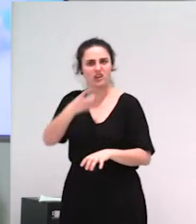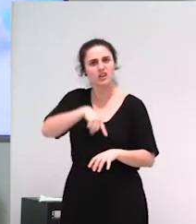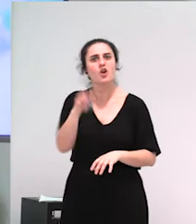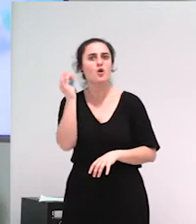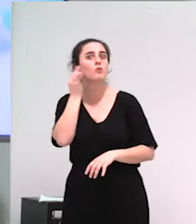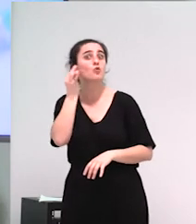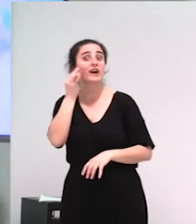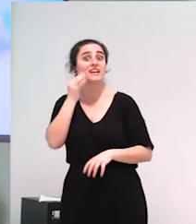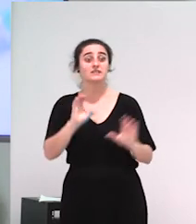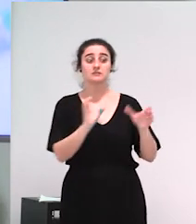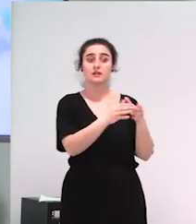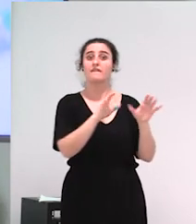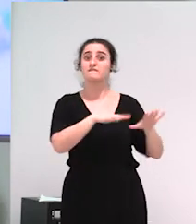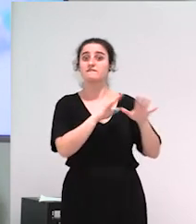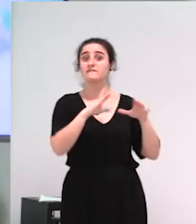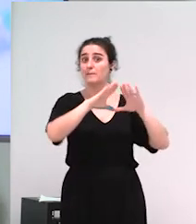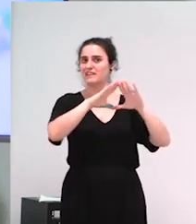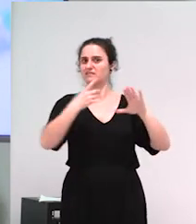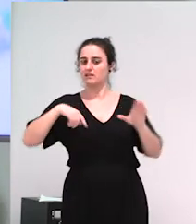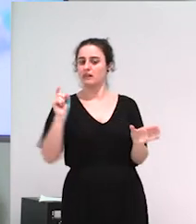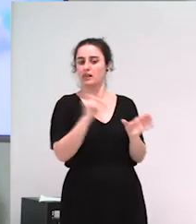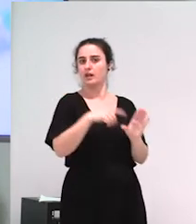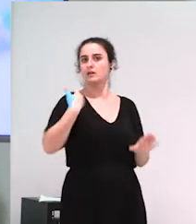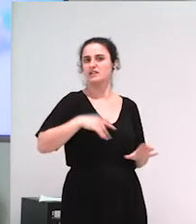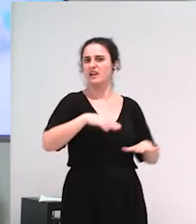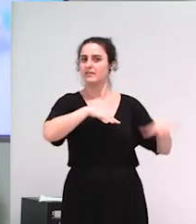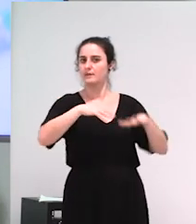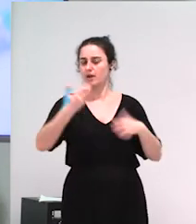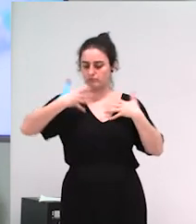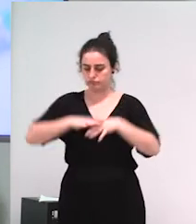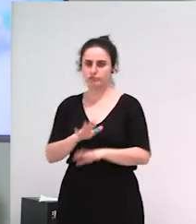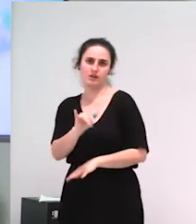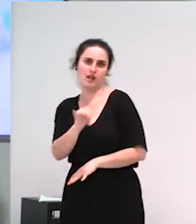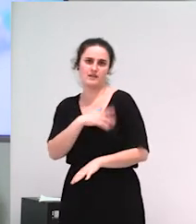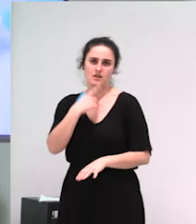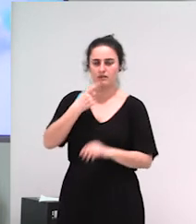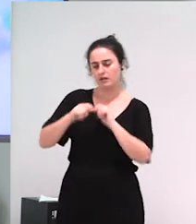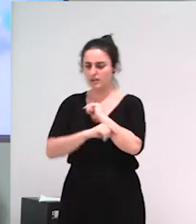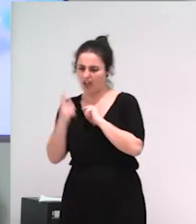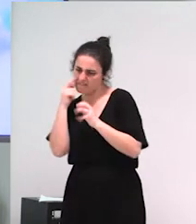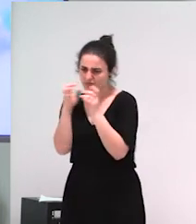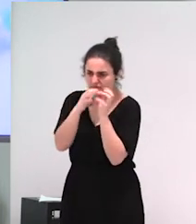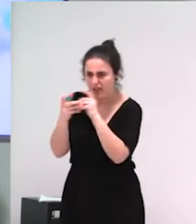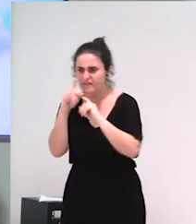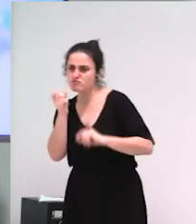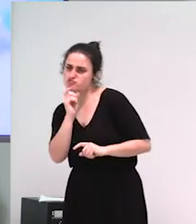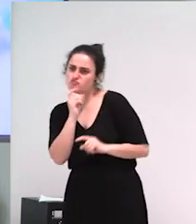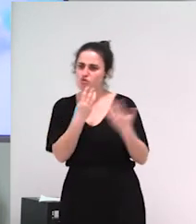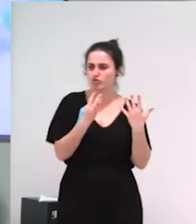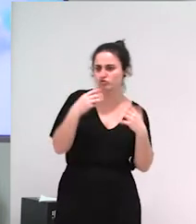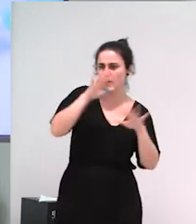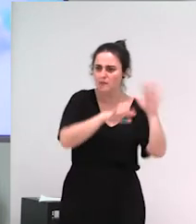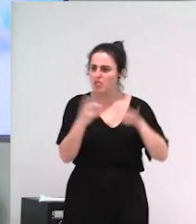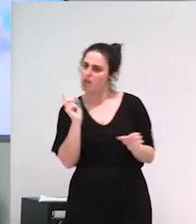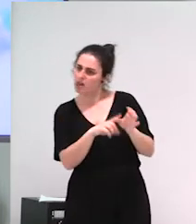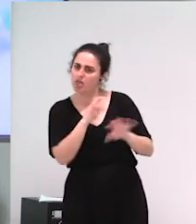participábamos de colectivos feministas y que ya teníamos esta dinámica. No fue como estratégicamente tenemos que pensar, vamos a ir ahí y